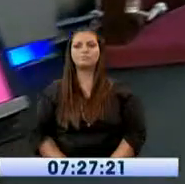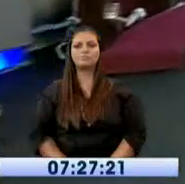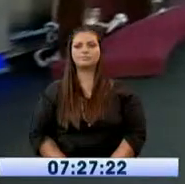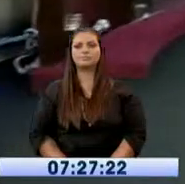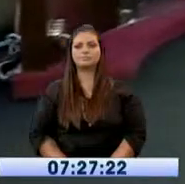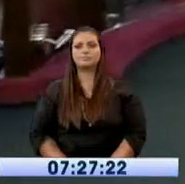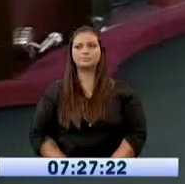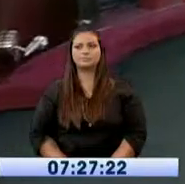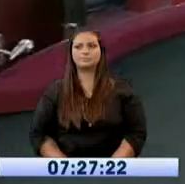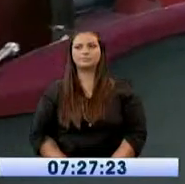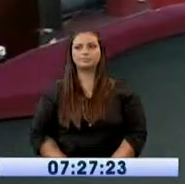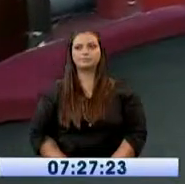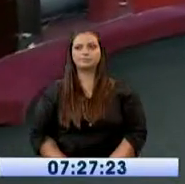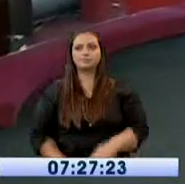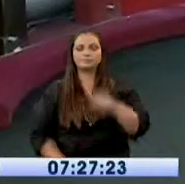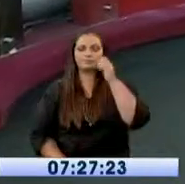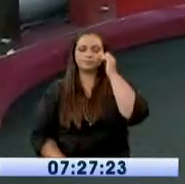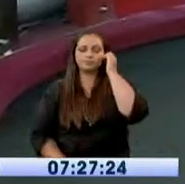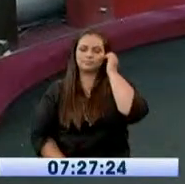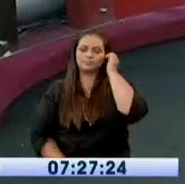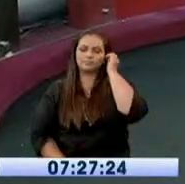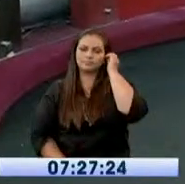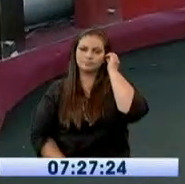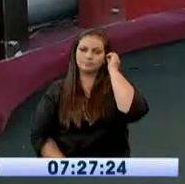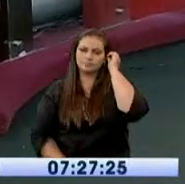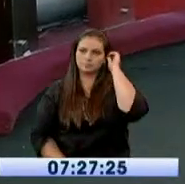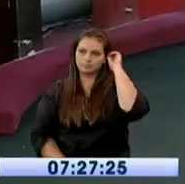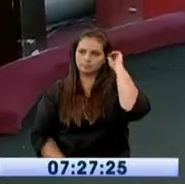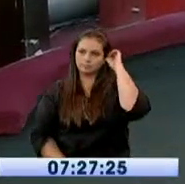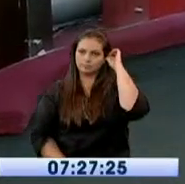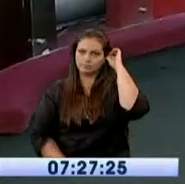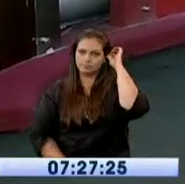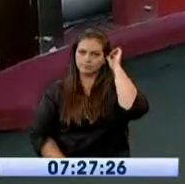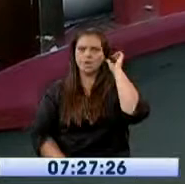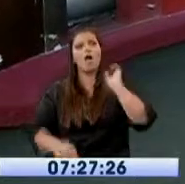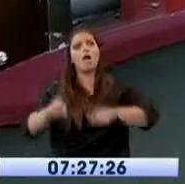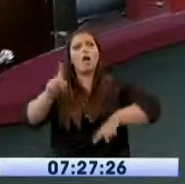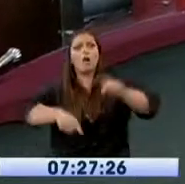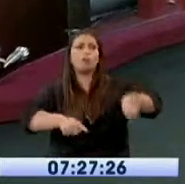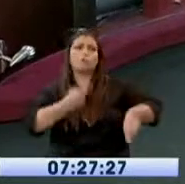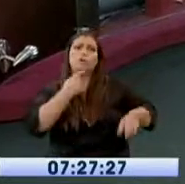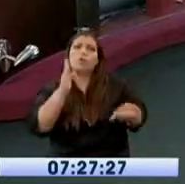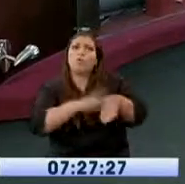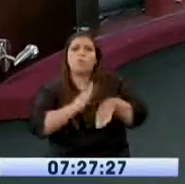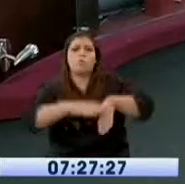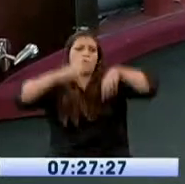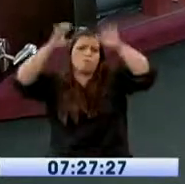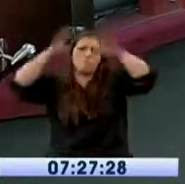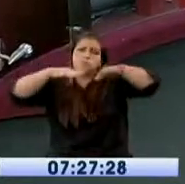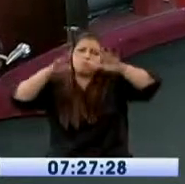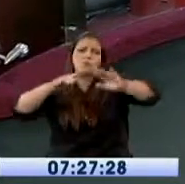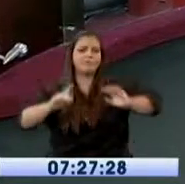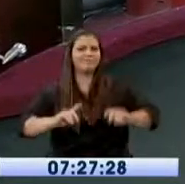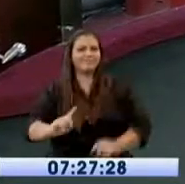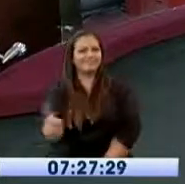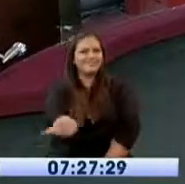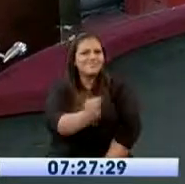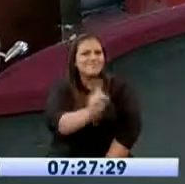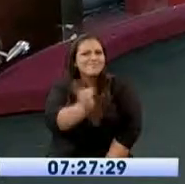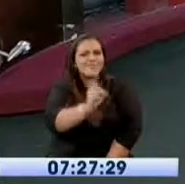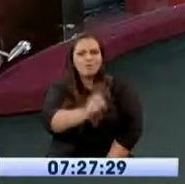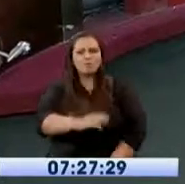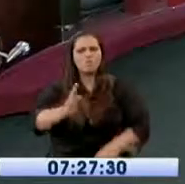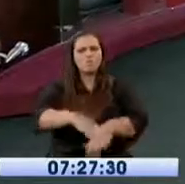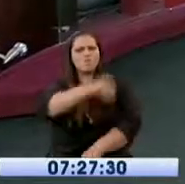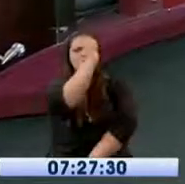Yo estoy totalmente de acuerdo con el comentario que hizo Luisa. No es la lluvia, es la irresponsabilidad de quienes conducimos. Si vemos que está lloviendo,